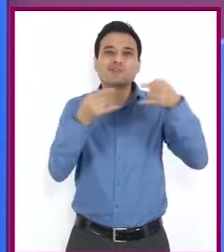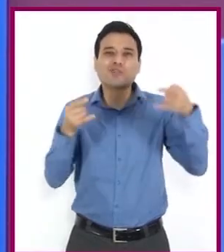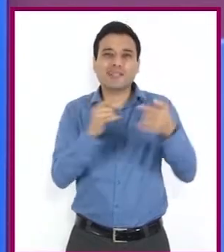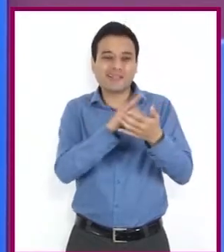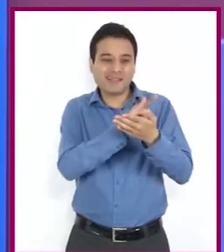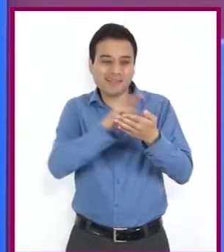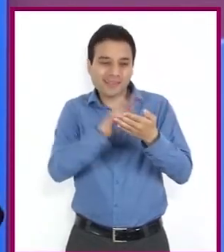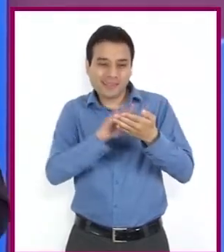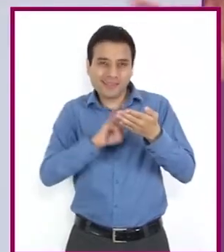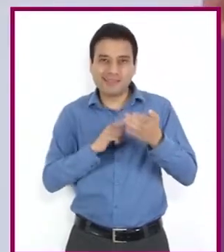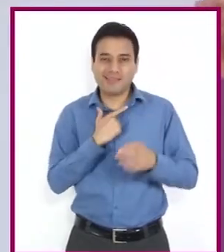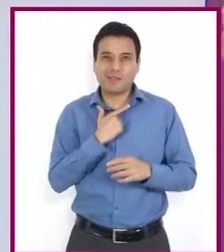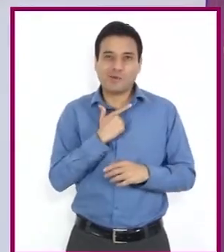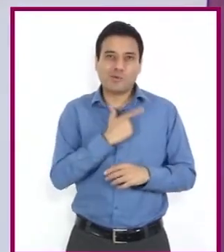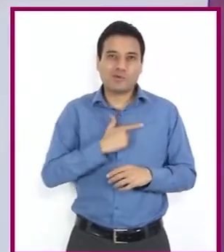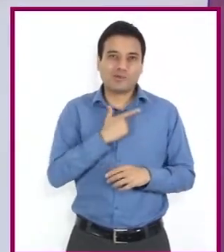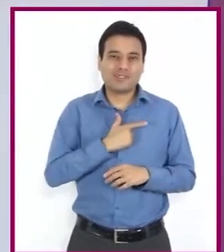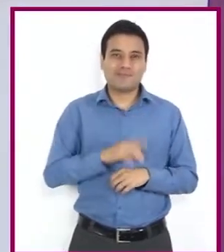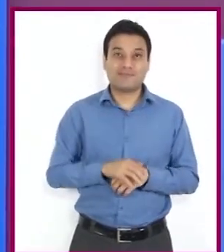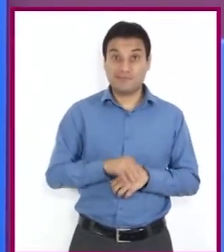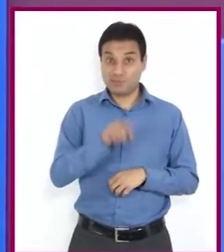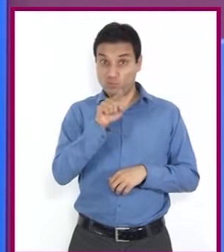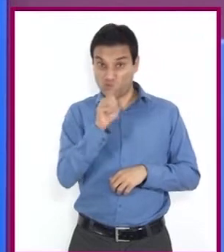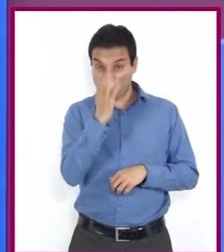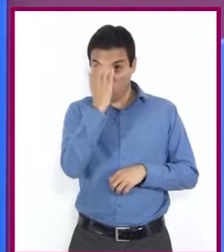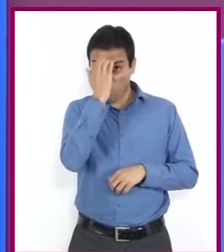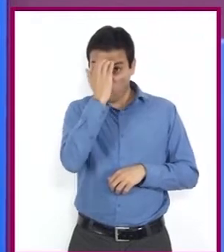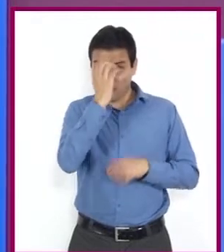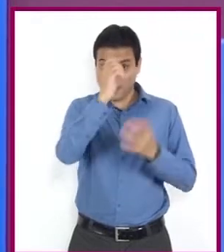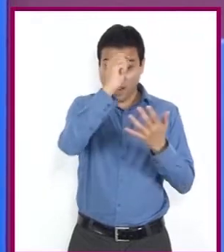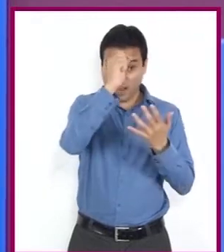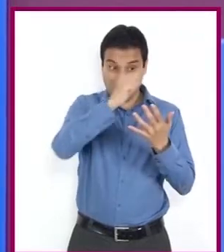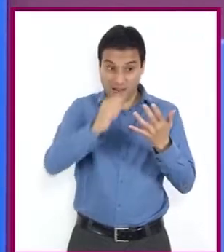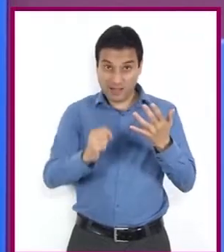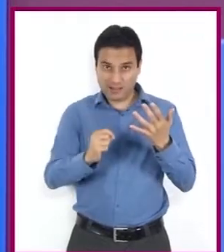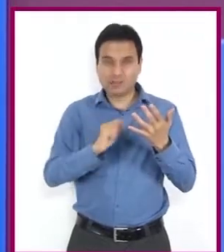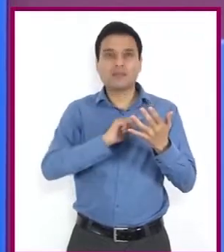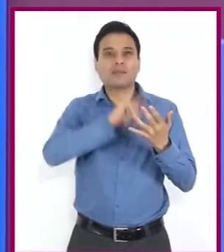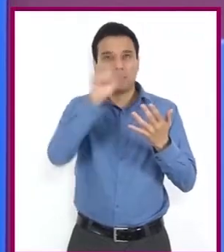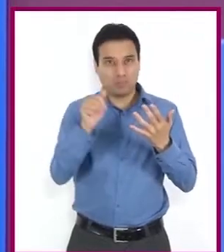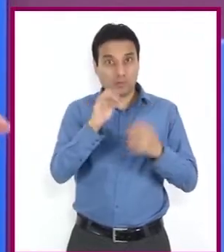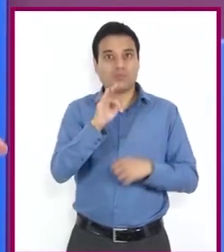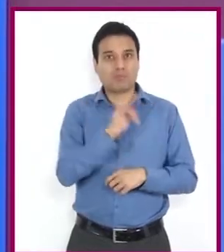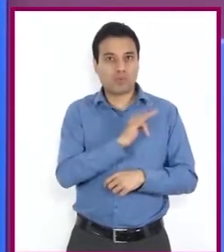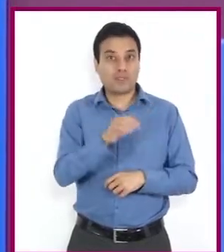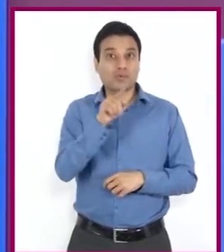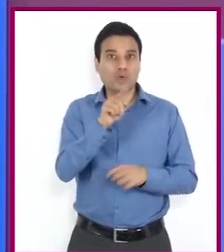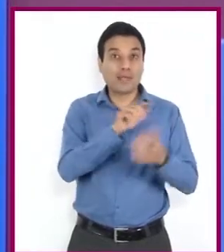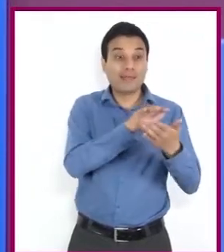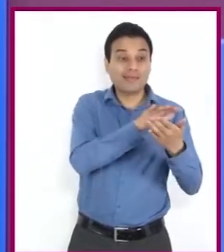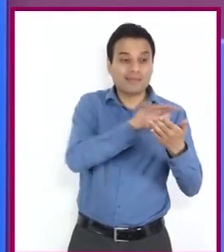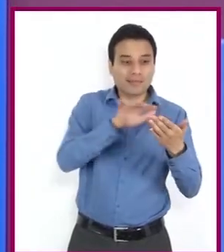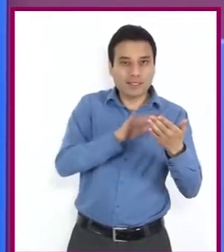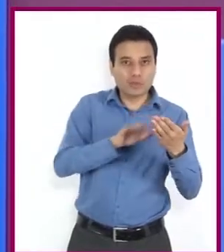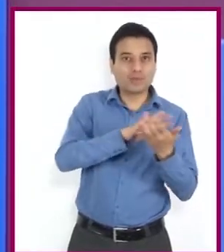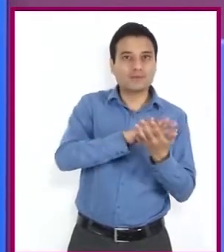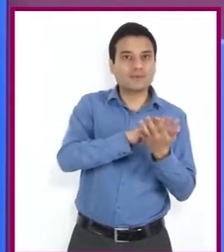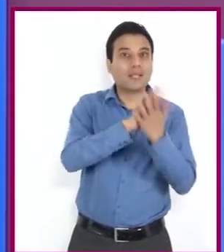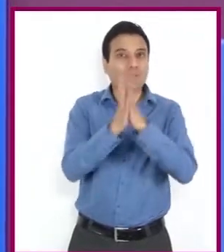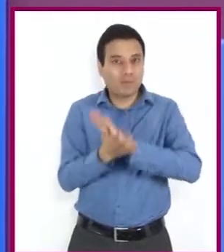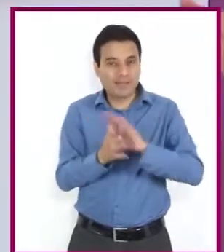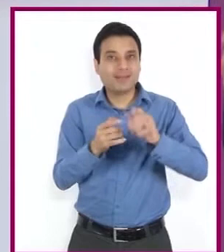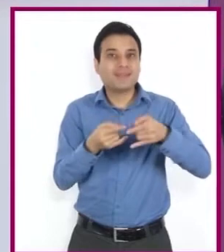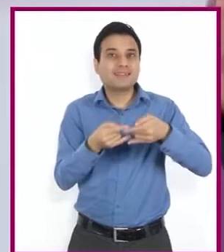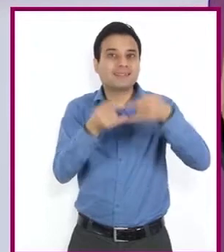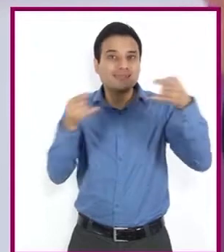que conocer estos recursos gráficos que nos permiten adaptar un texto narrativo a una historieta.